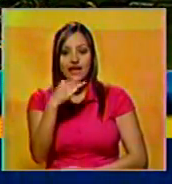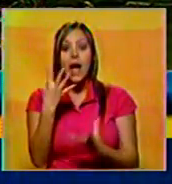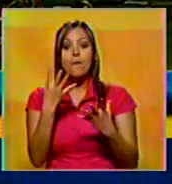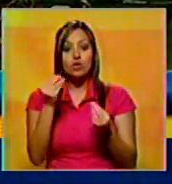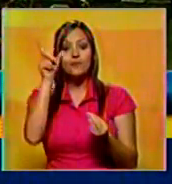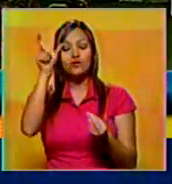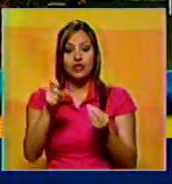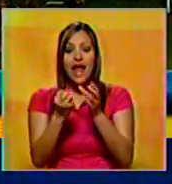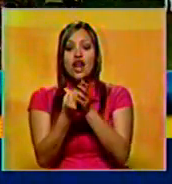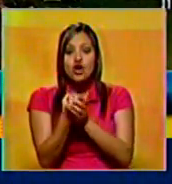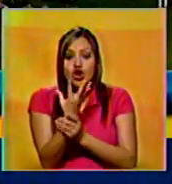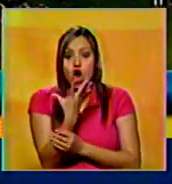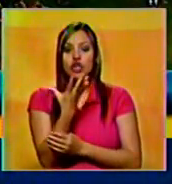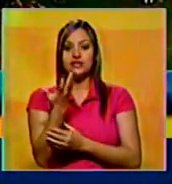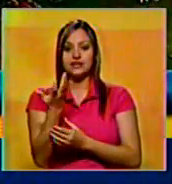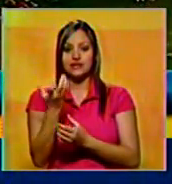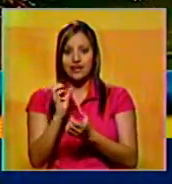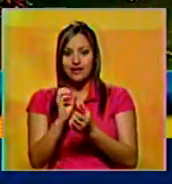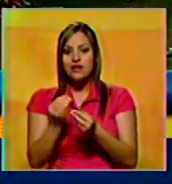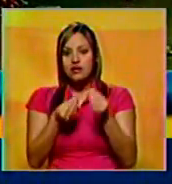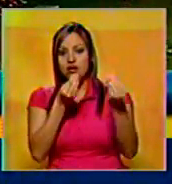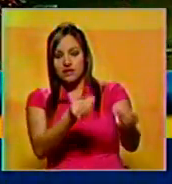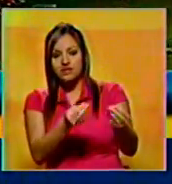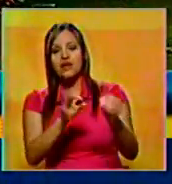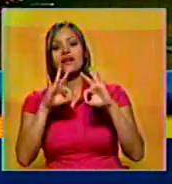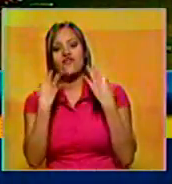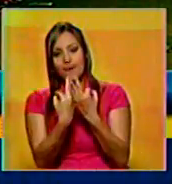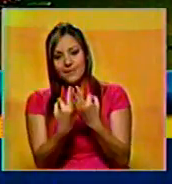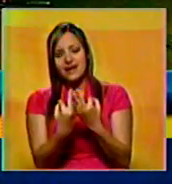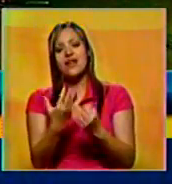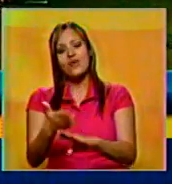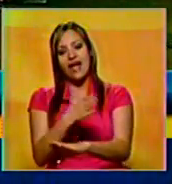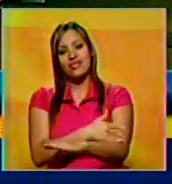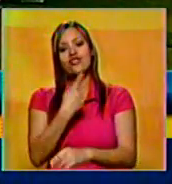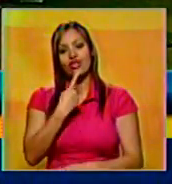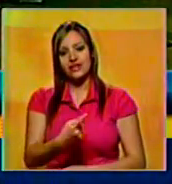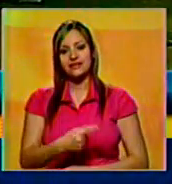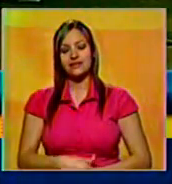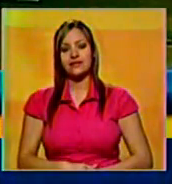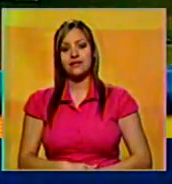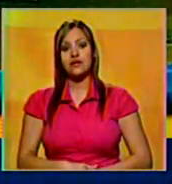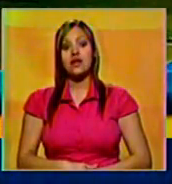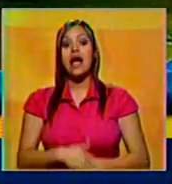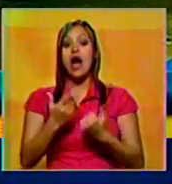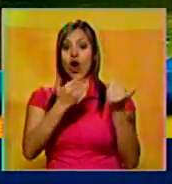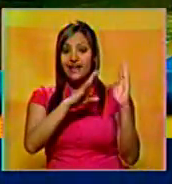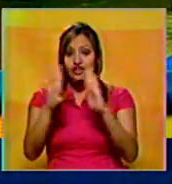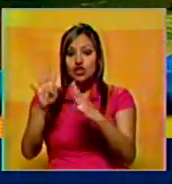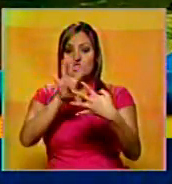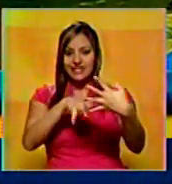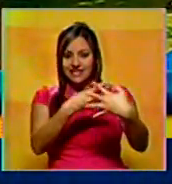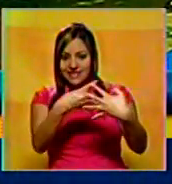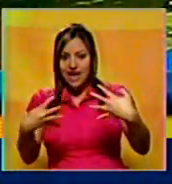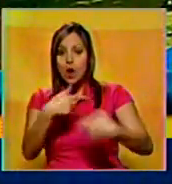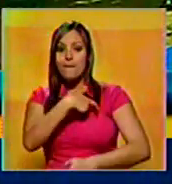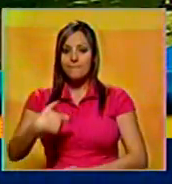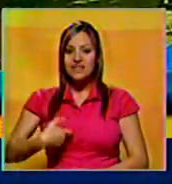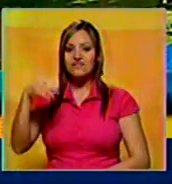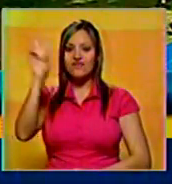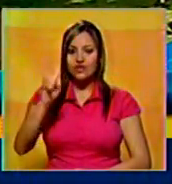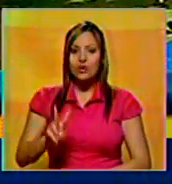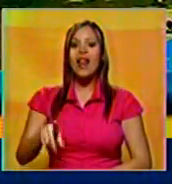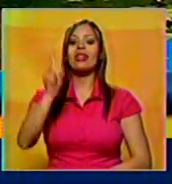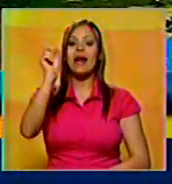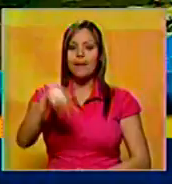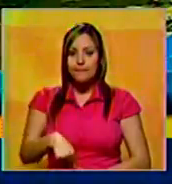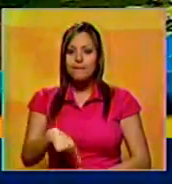muchísimas rosas, fueron regaladas a los familiares, como no, como les conté, comenté anteriormente. La organización Cisneros, la organización Miss Venezuela,